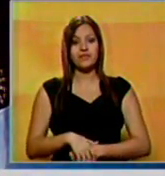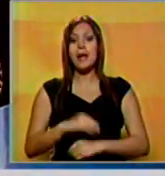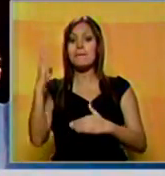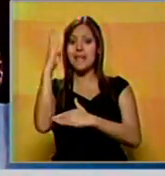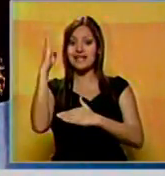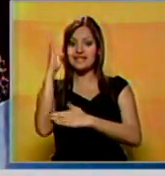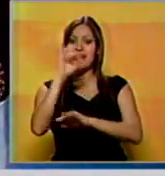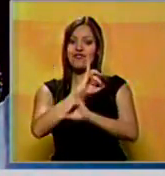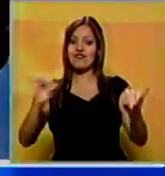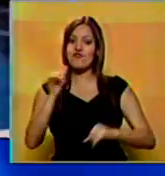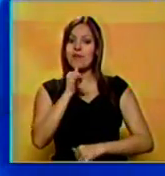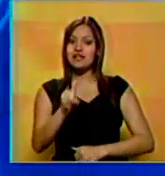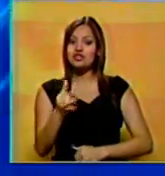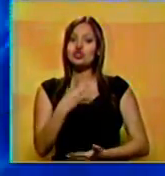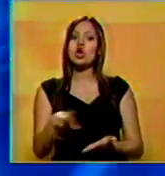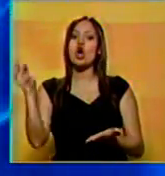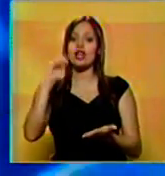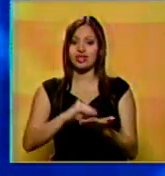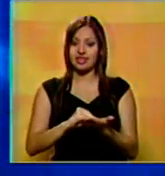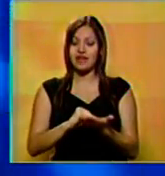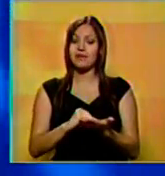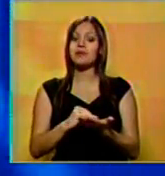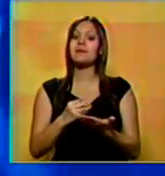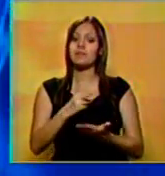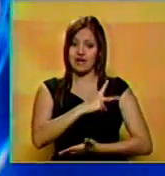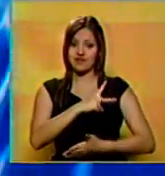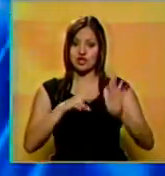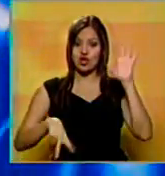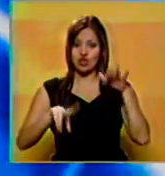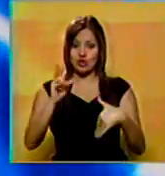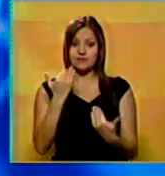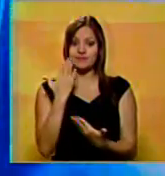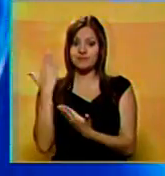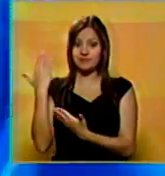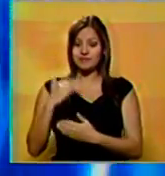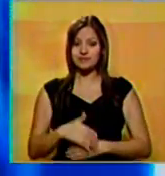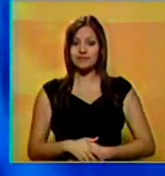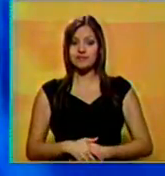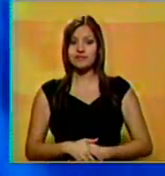Central. Con ella les invitamos a que continúen con más de la emisión meridiana de su noticiero Venevisión.